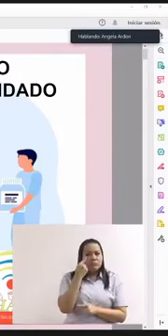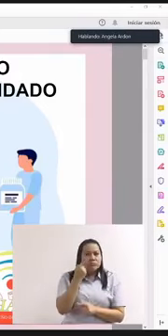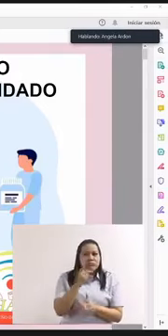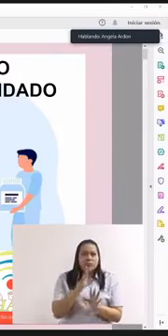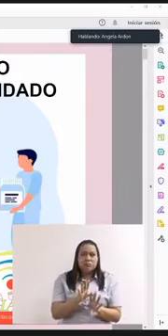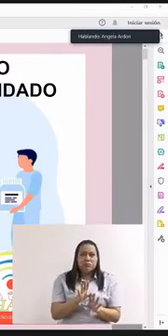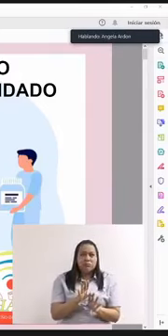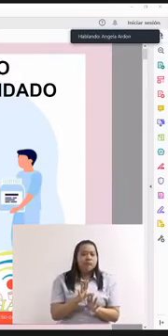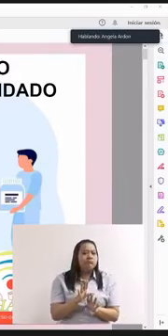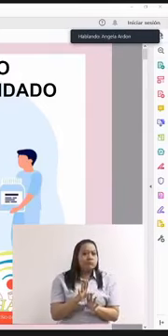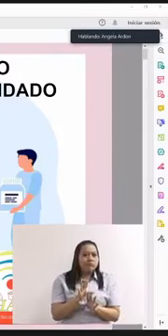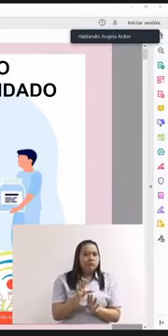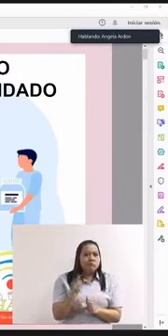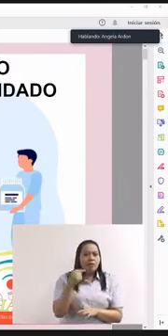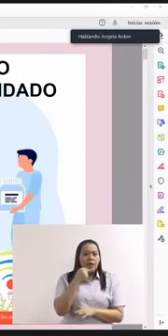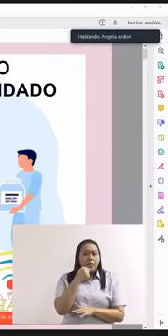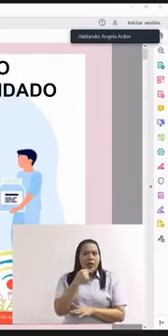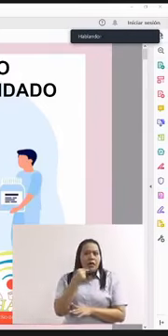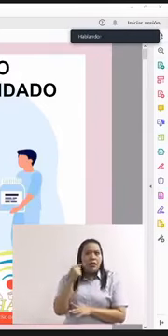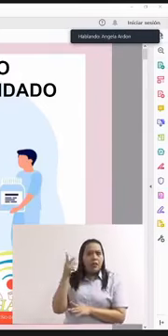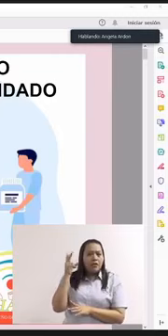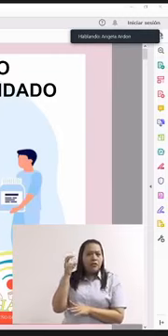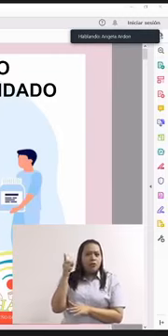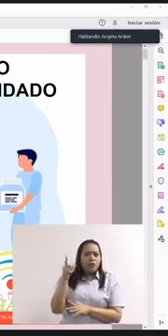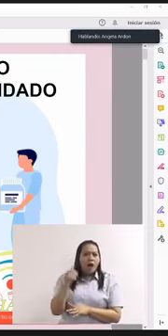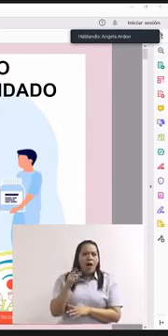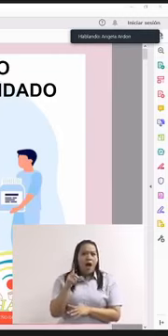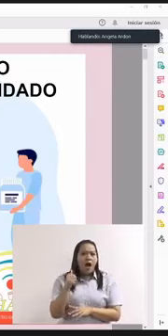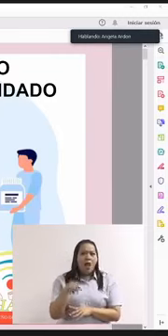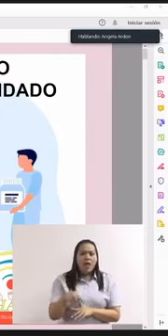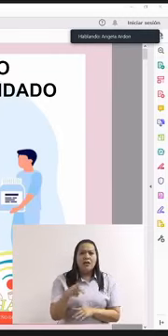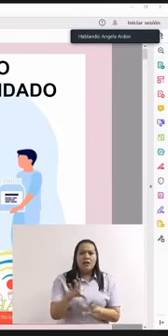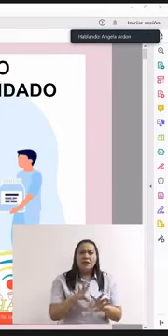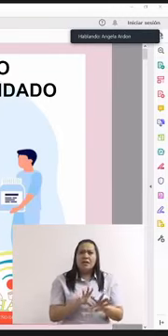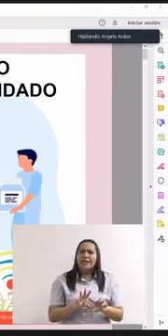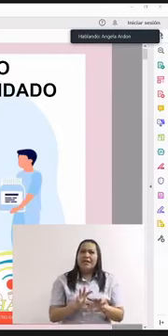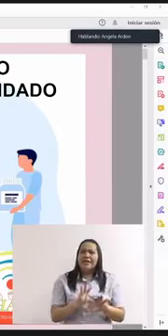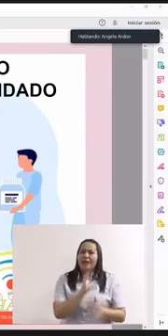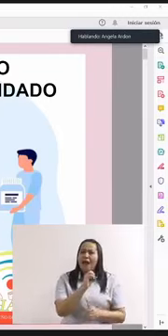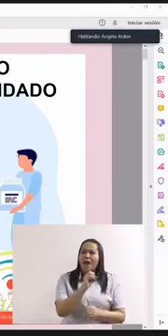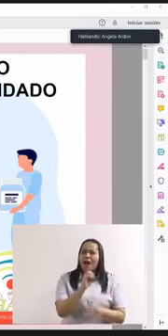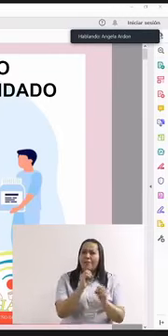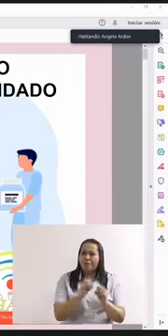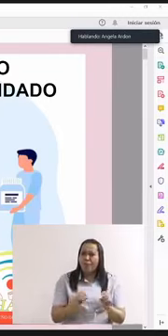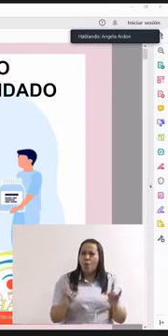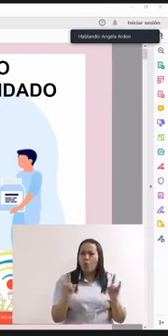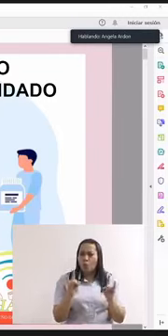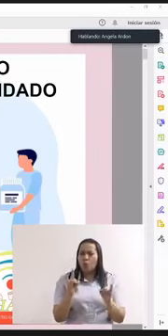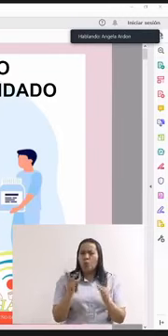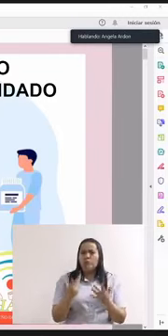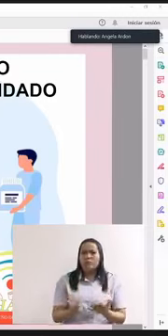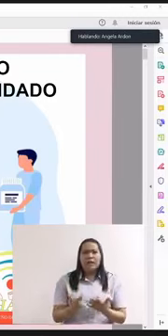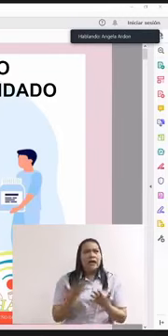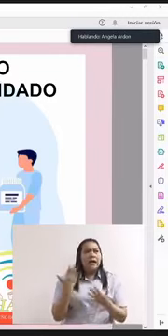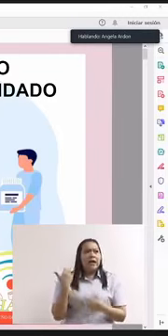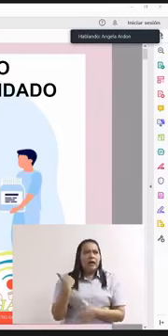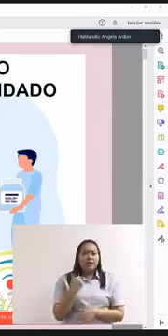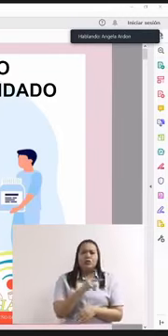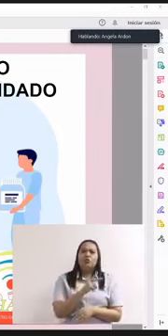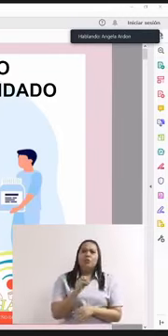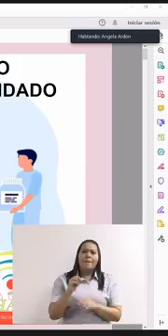licenciado Alan en una intervención que tuvo, la Organización Mundial de la Salud del 2007 ha hecho la